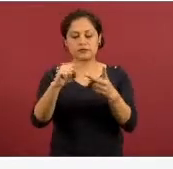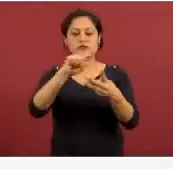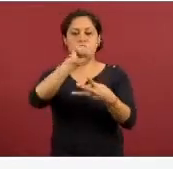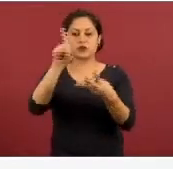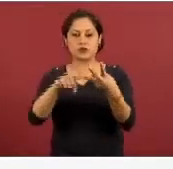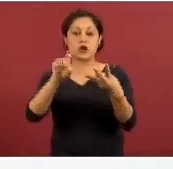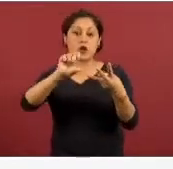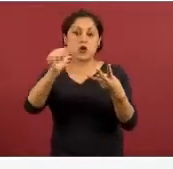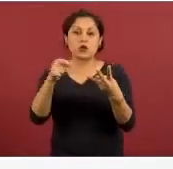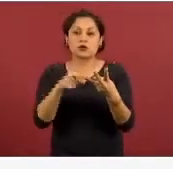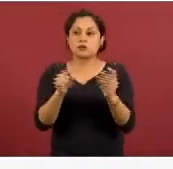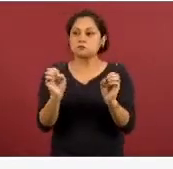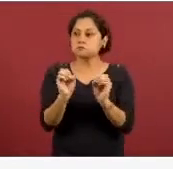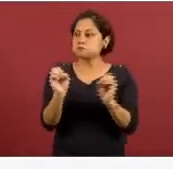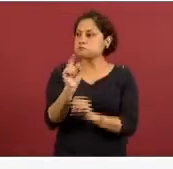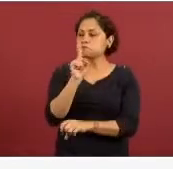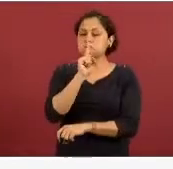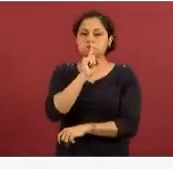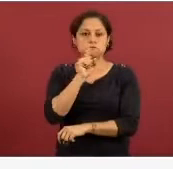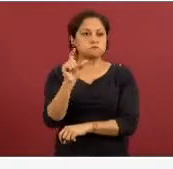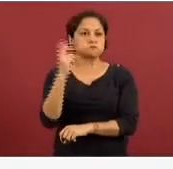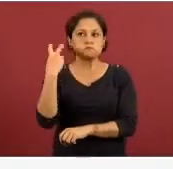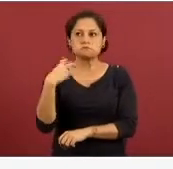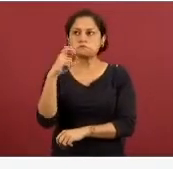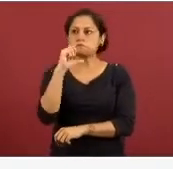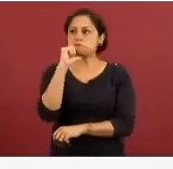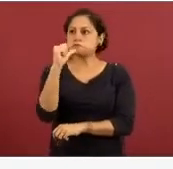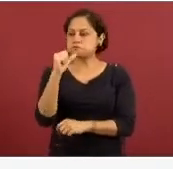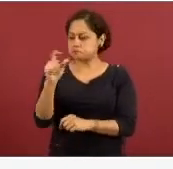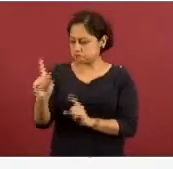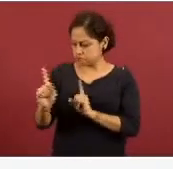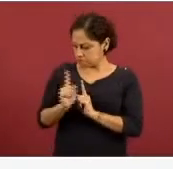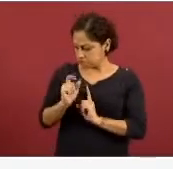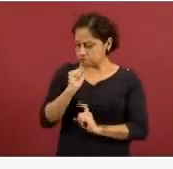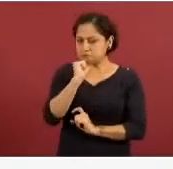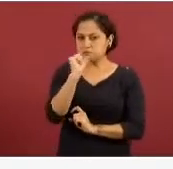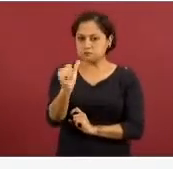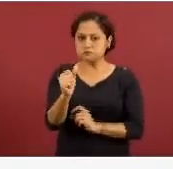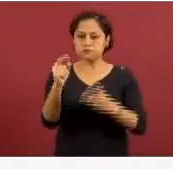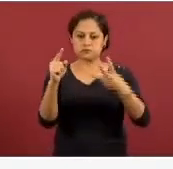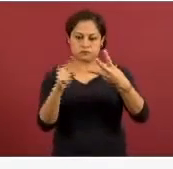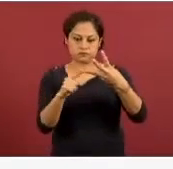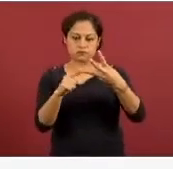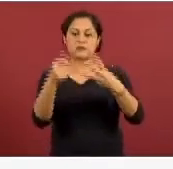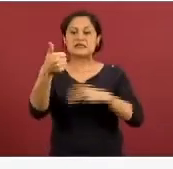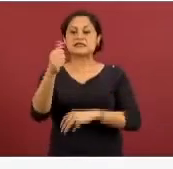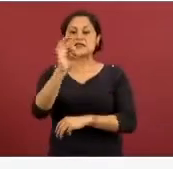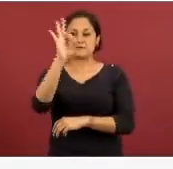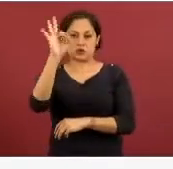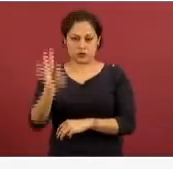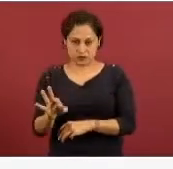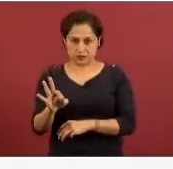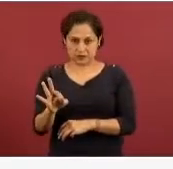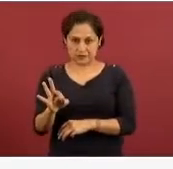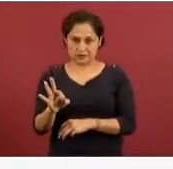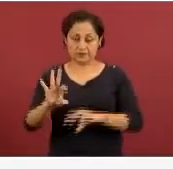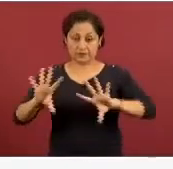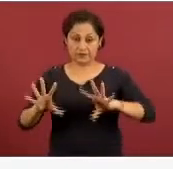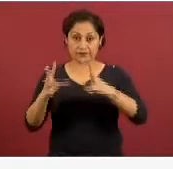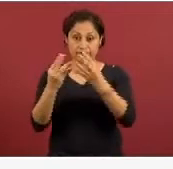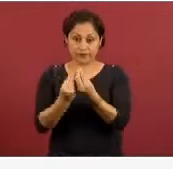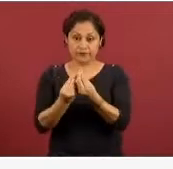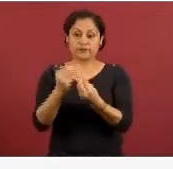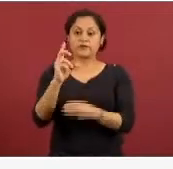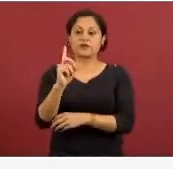de viaje y precisamente representan nuestra transmisión comunitaria, únicamente se quedan con el 6% y un total de